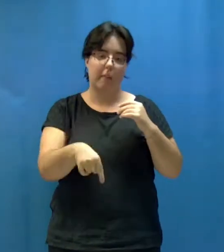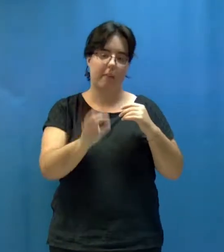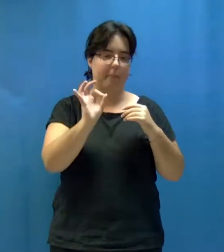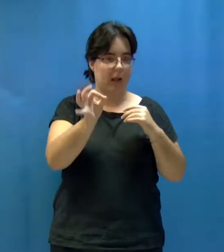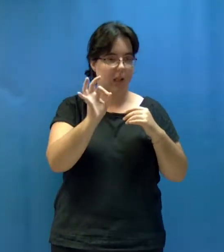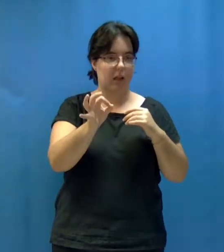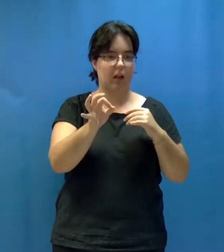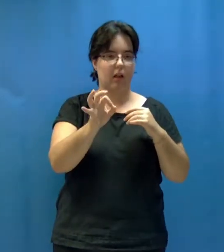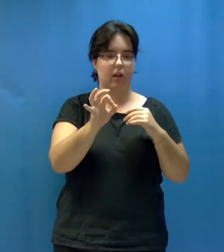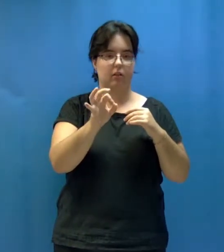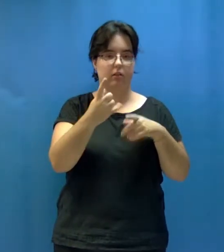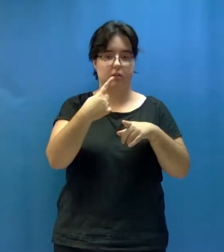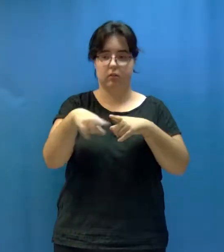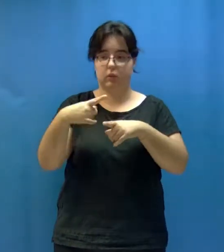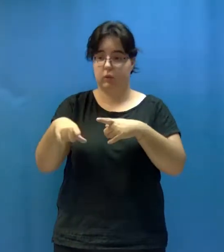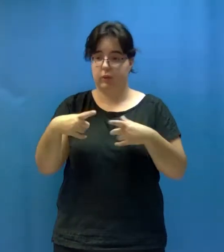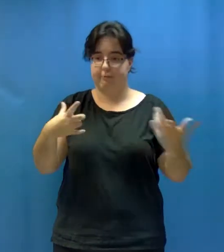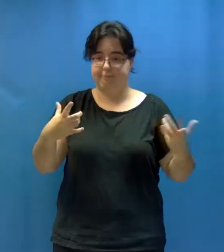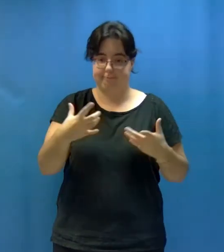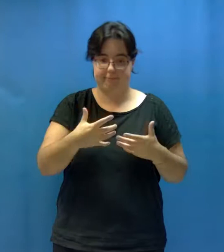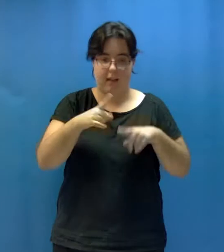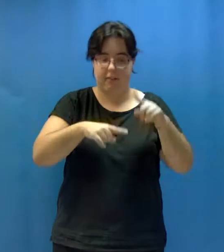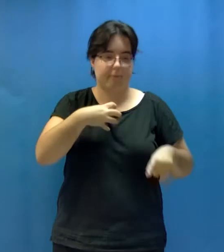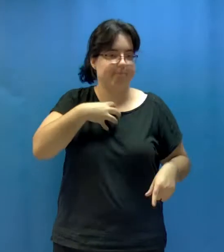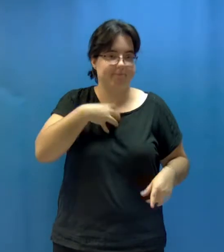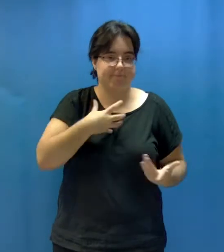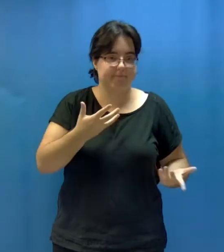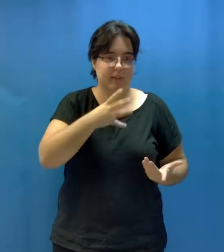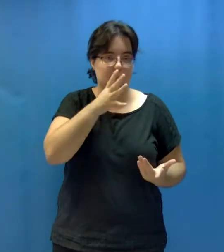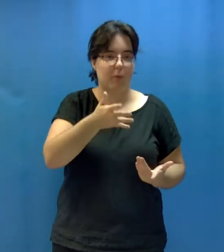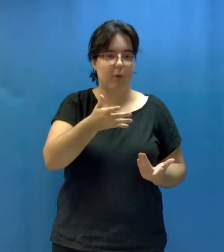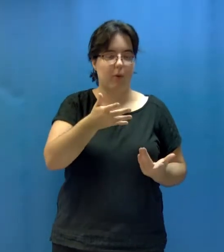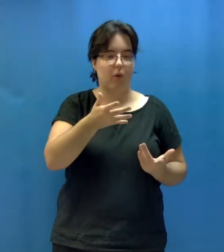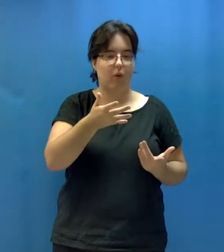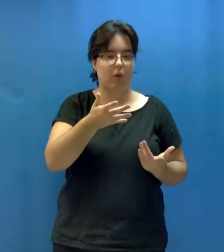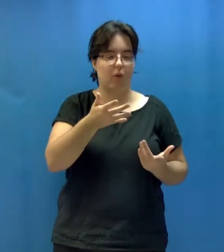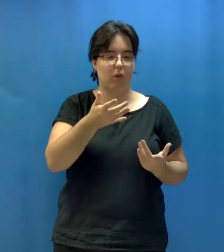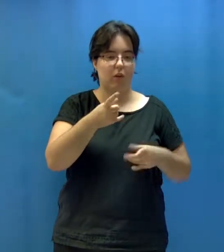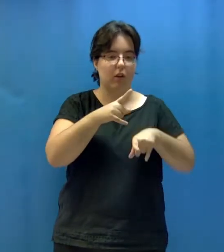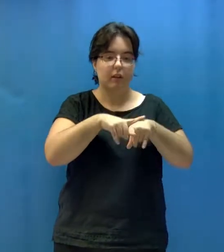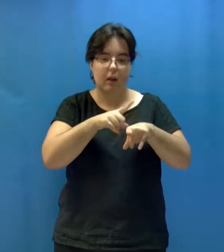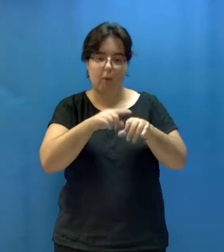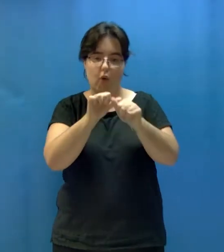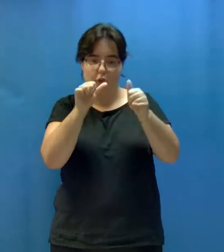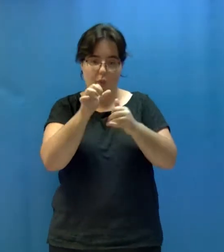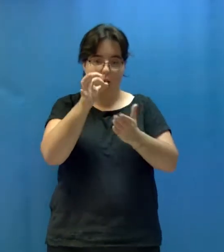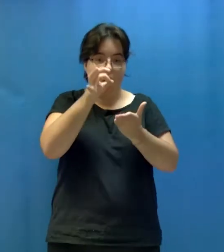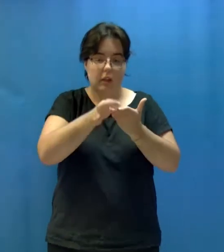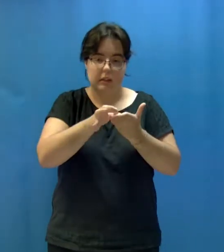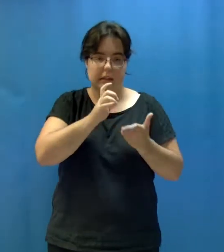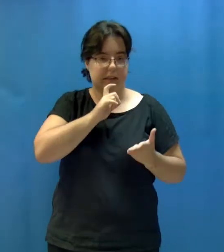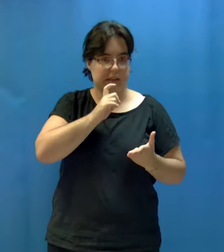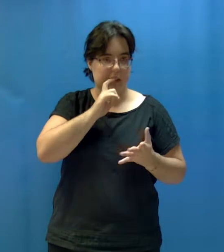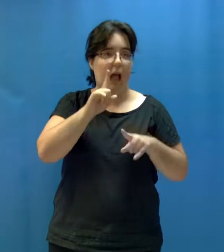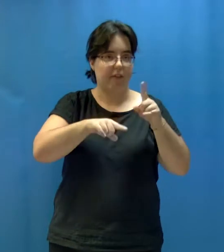la incapacidad en determinados casos que podamos de concluir en tiempo y forma la contratación nos han llevado